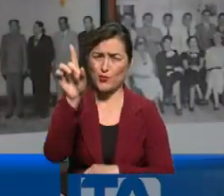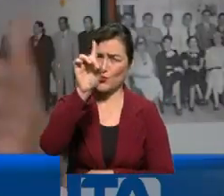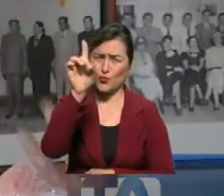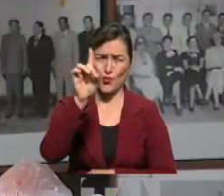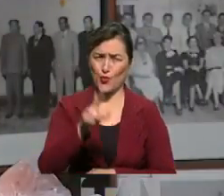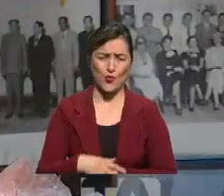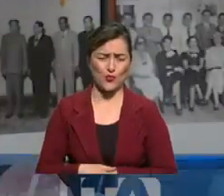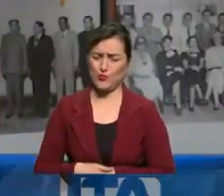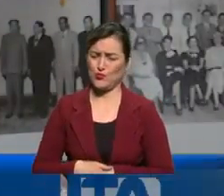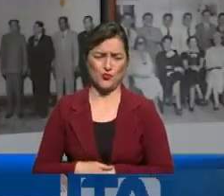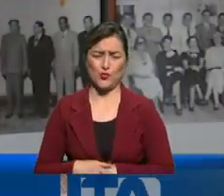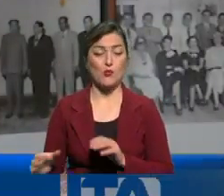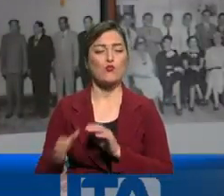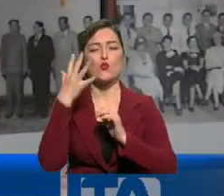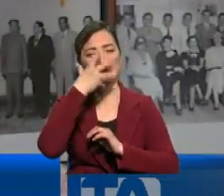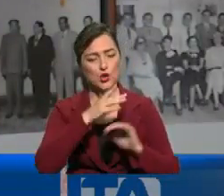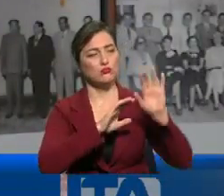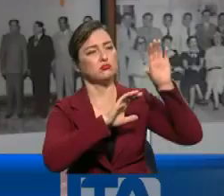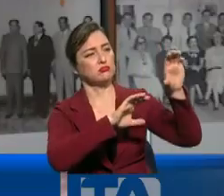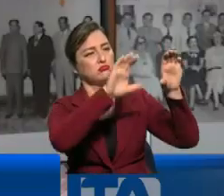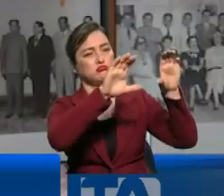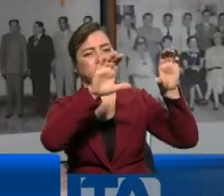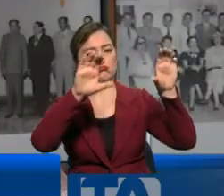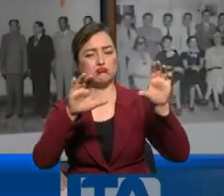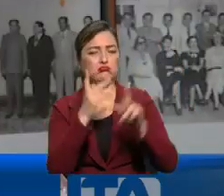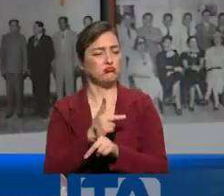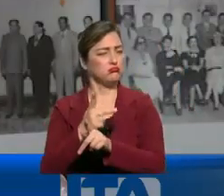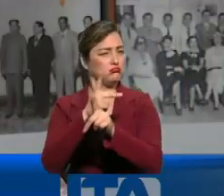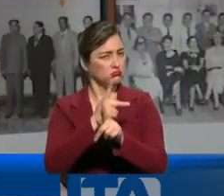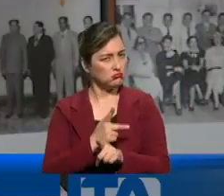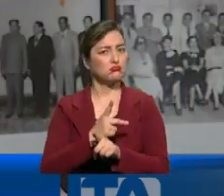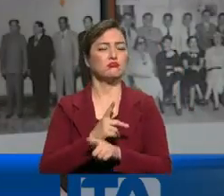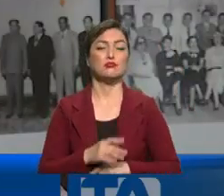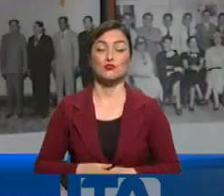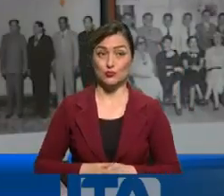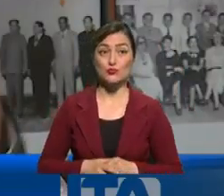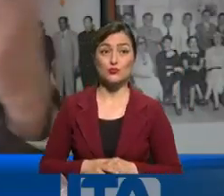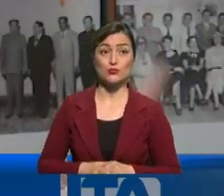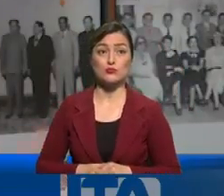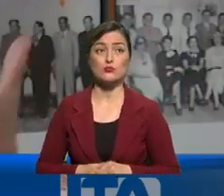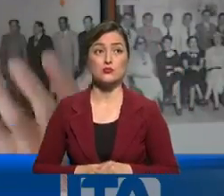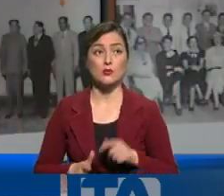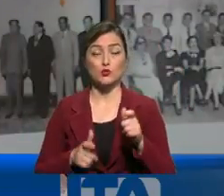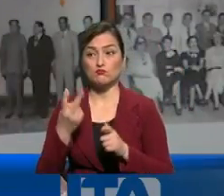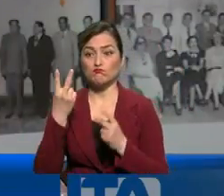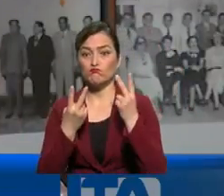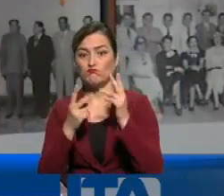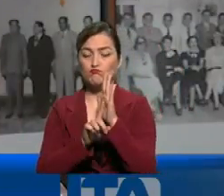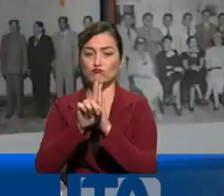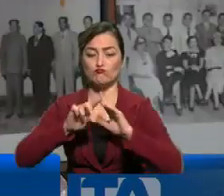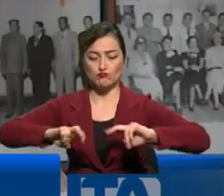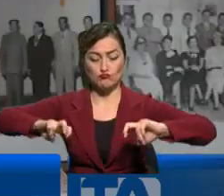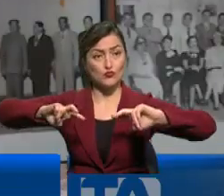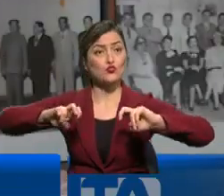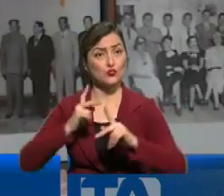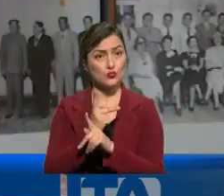ir a poner un objeto cualquiera. Esto deben ser, medida de lo posible, reservas vivas, reservas sobre las cuales se esté desarrollando